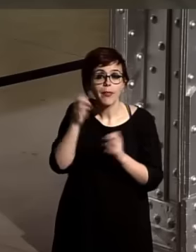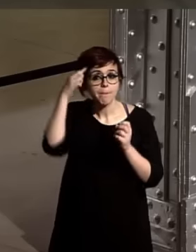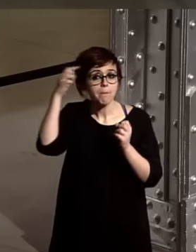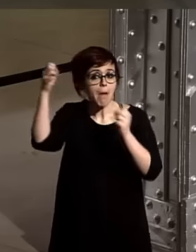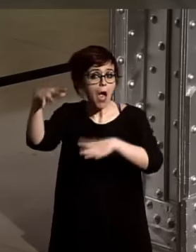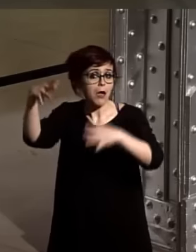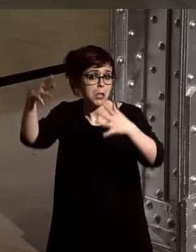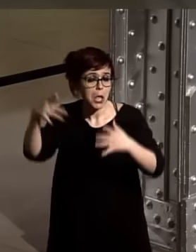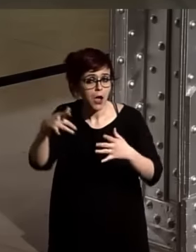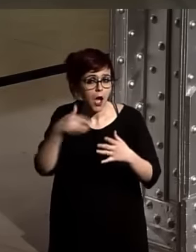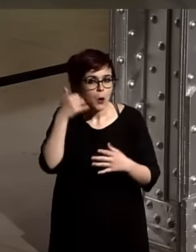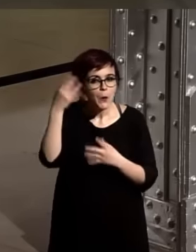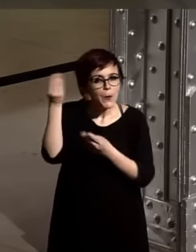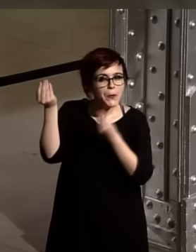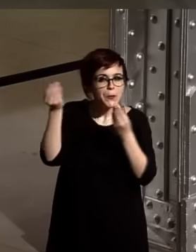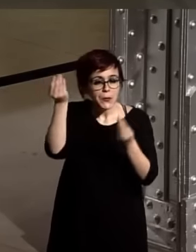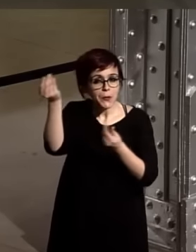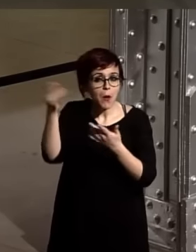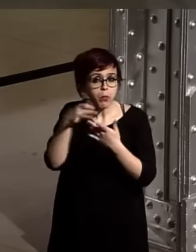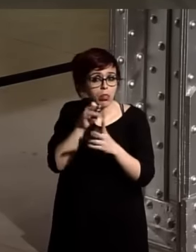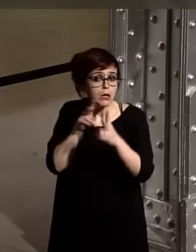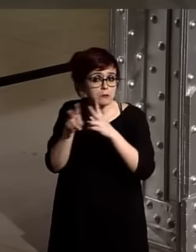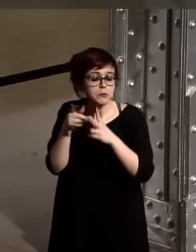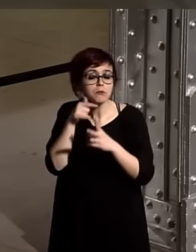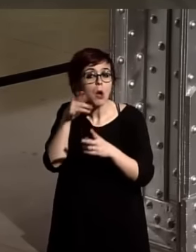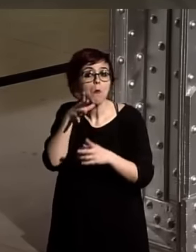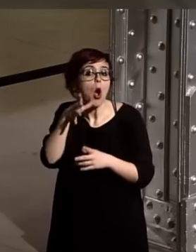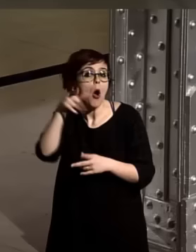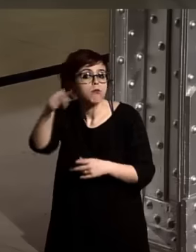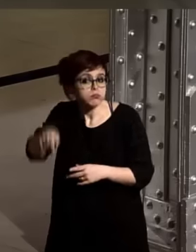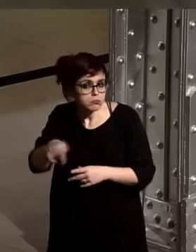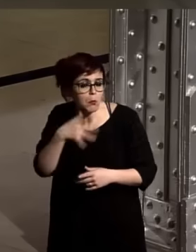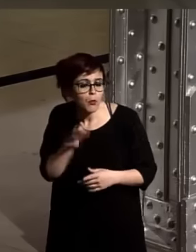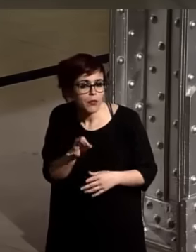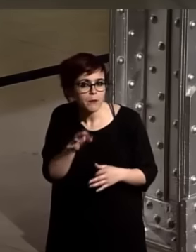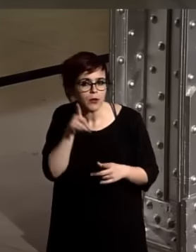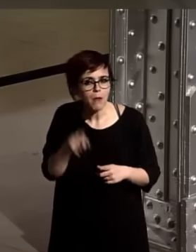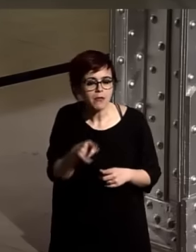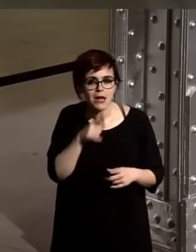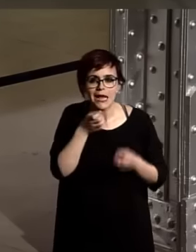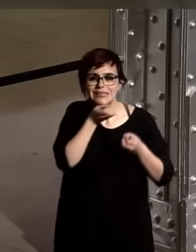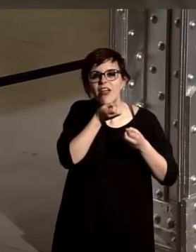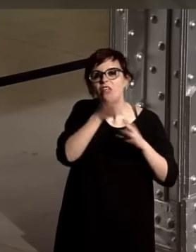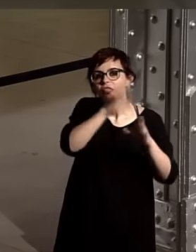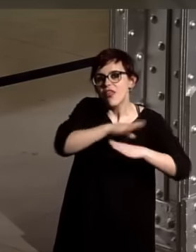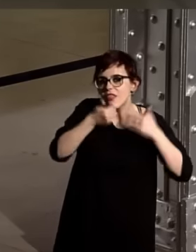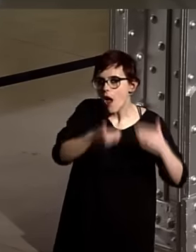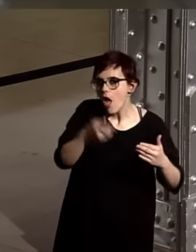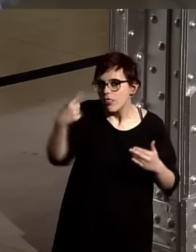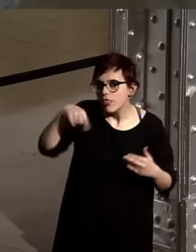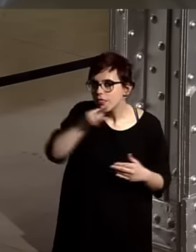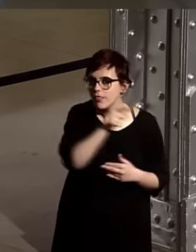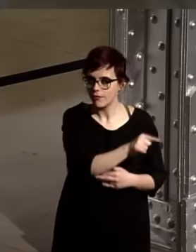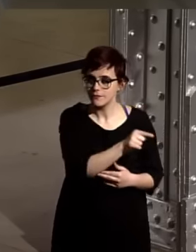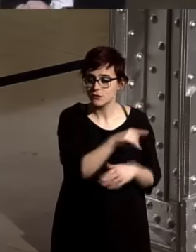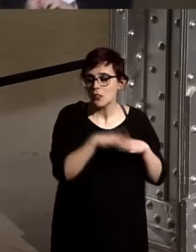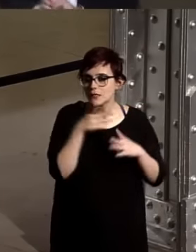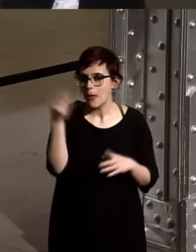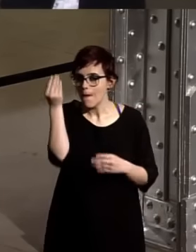mágicas esotéricas o de muchos tipos eh Y luego hay respuestas racionales y científicas entonces me gustan los